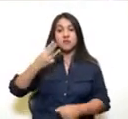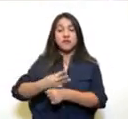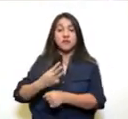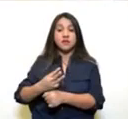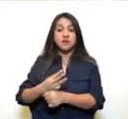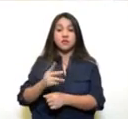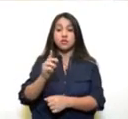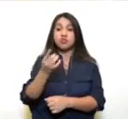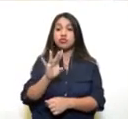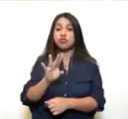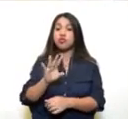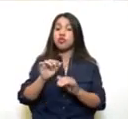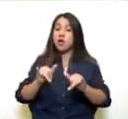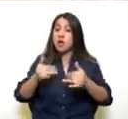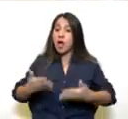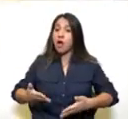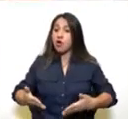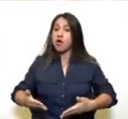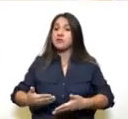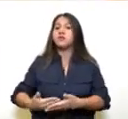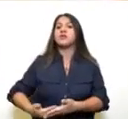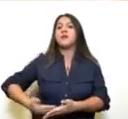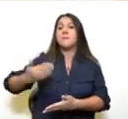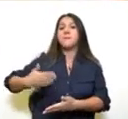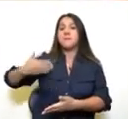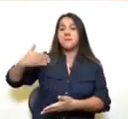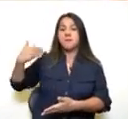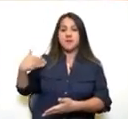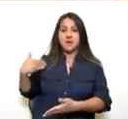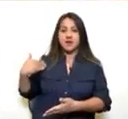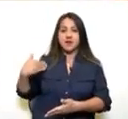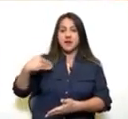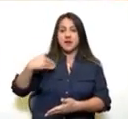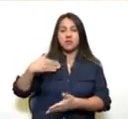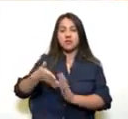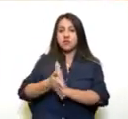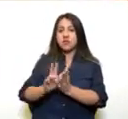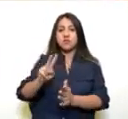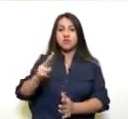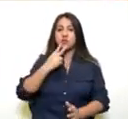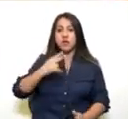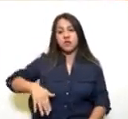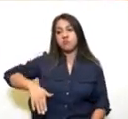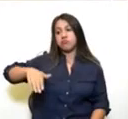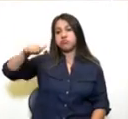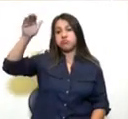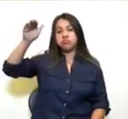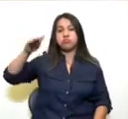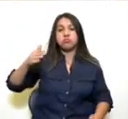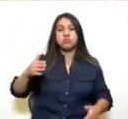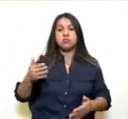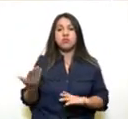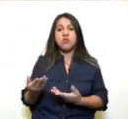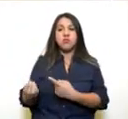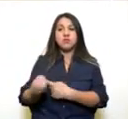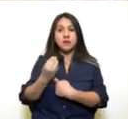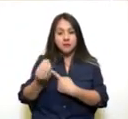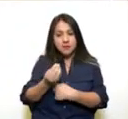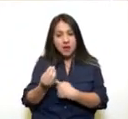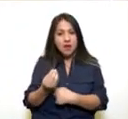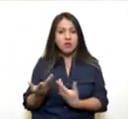sino en el periodo de toda su vida como se han alimentado